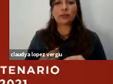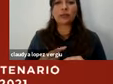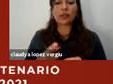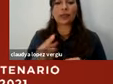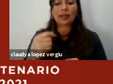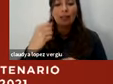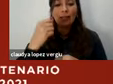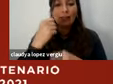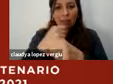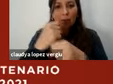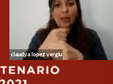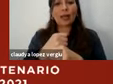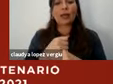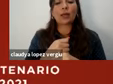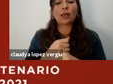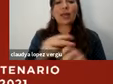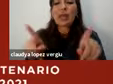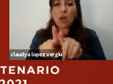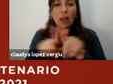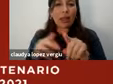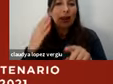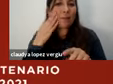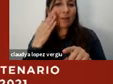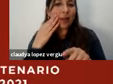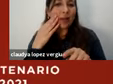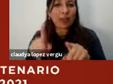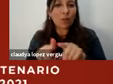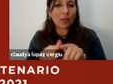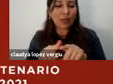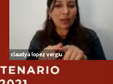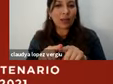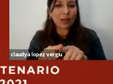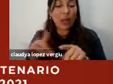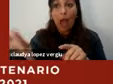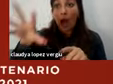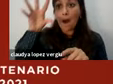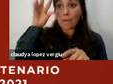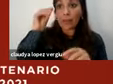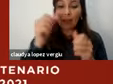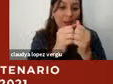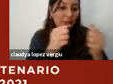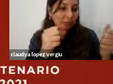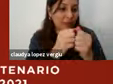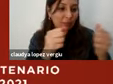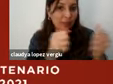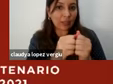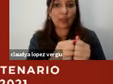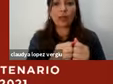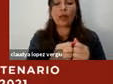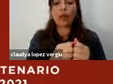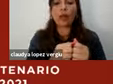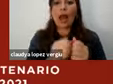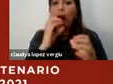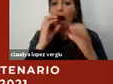tradición de textil, de aprender más sobre su cultura, mantener el quechua